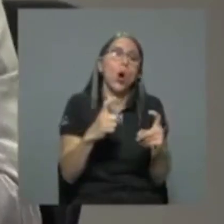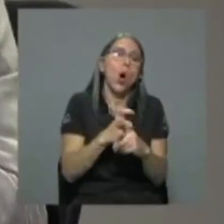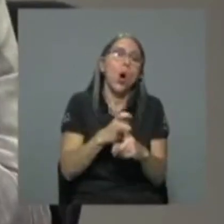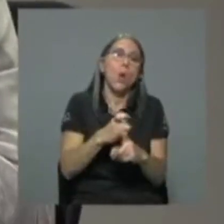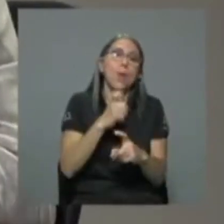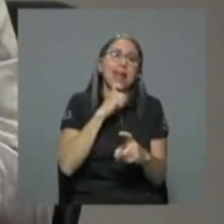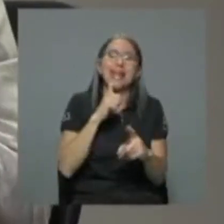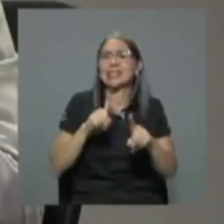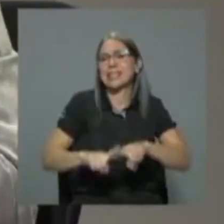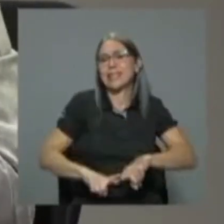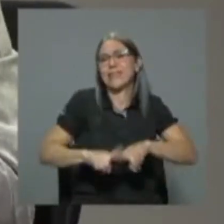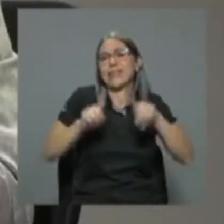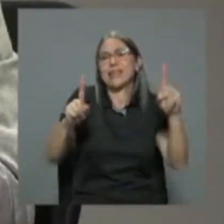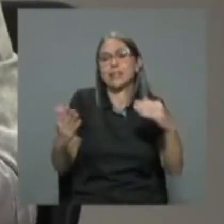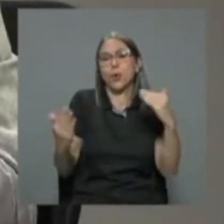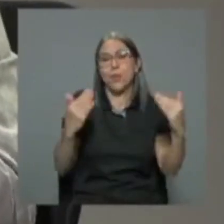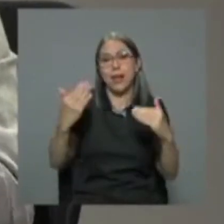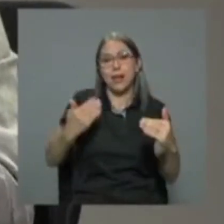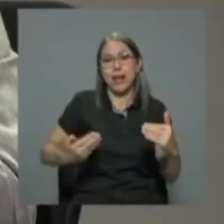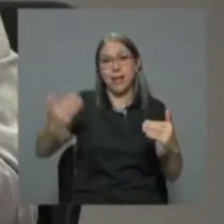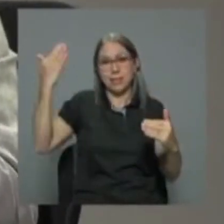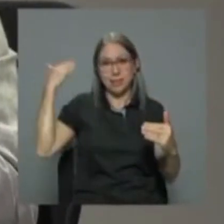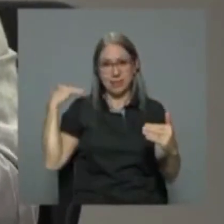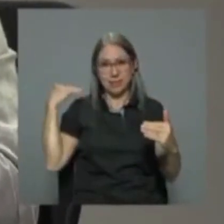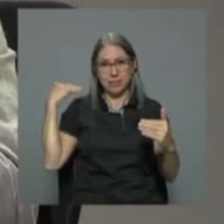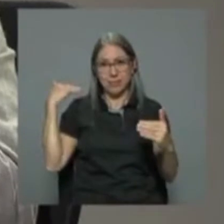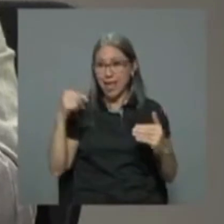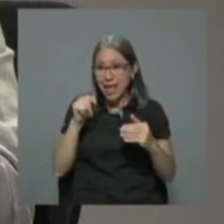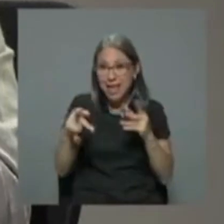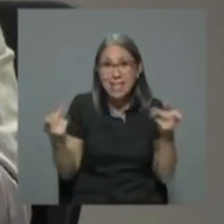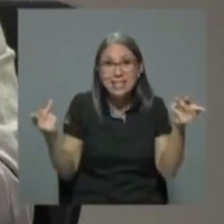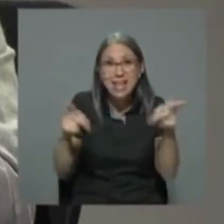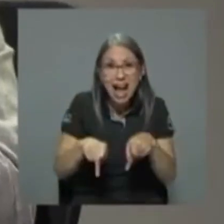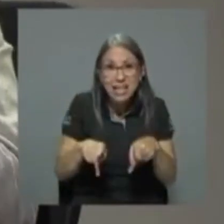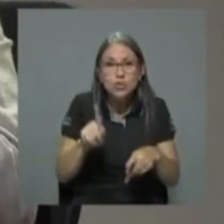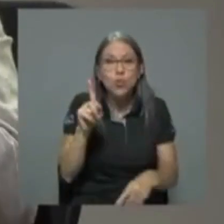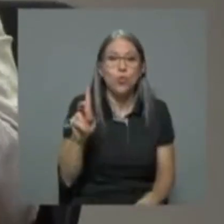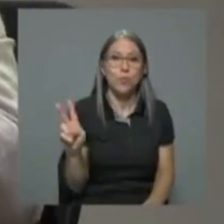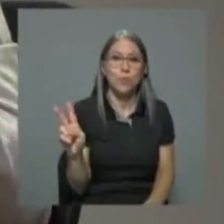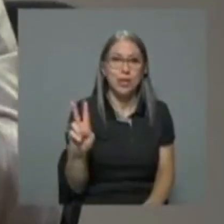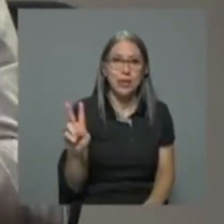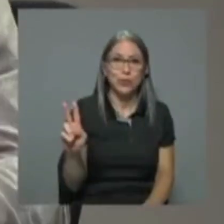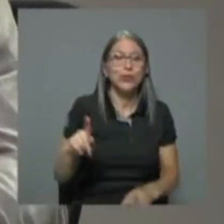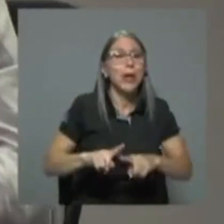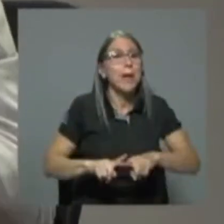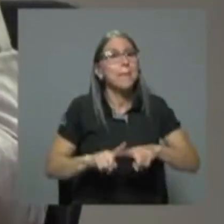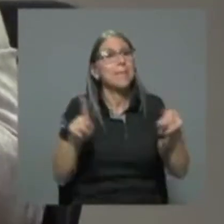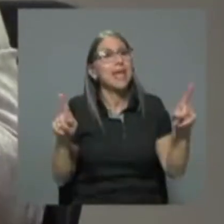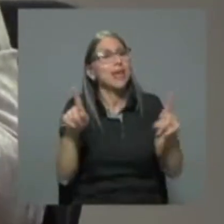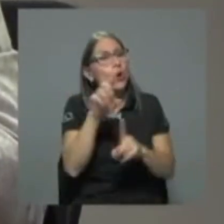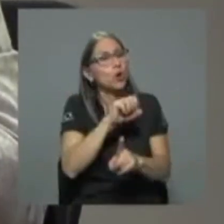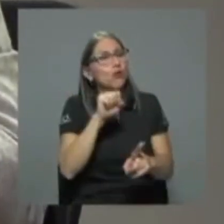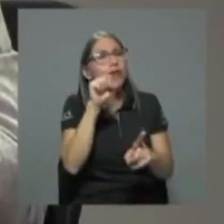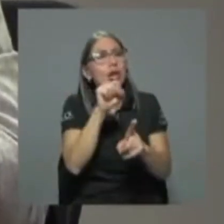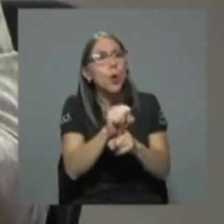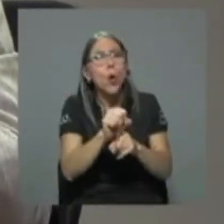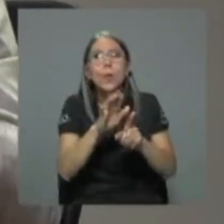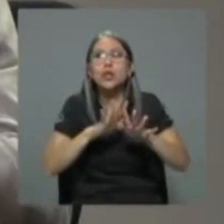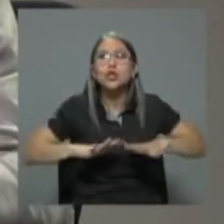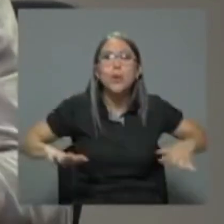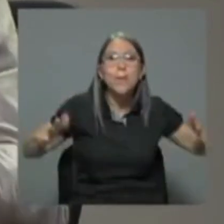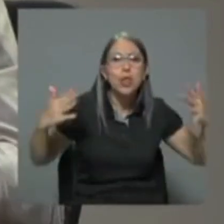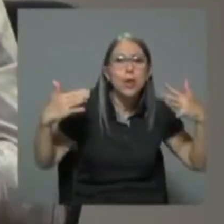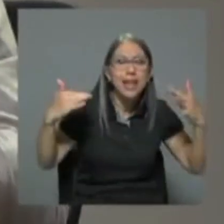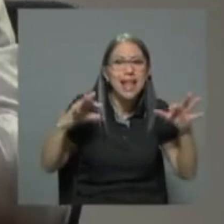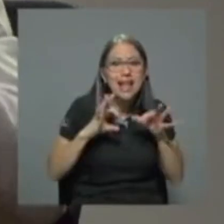vivíamos antes. En este caso se trató de un virus, pero los fenómenos medioambientales relacionados con el